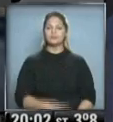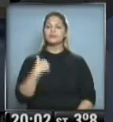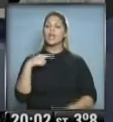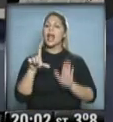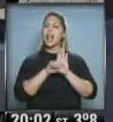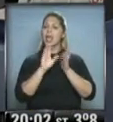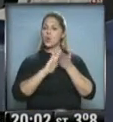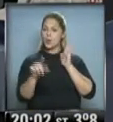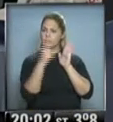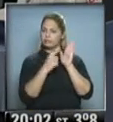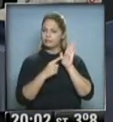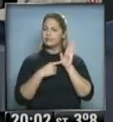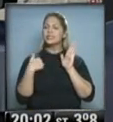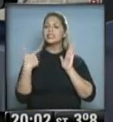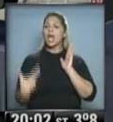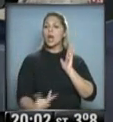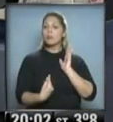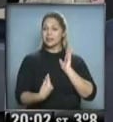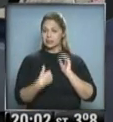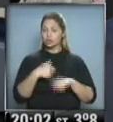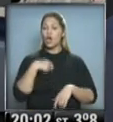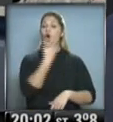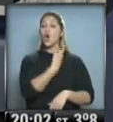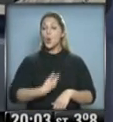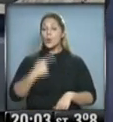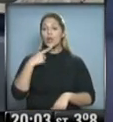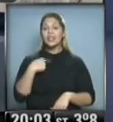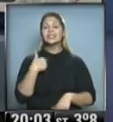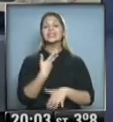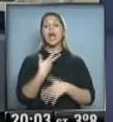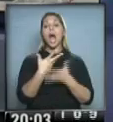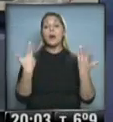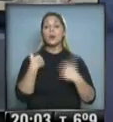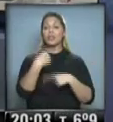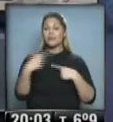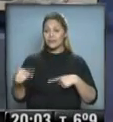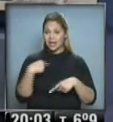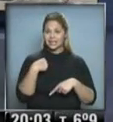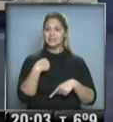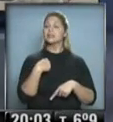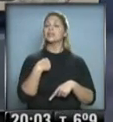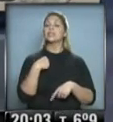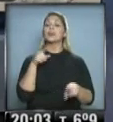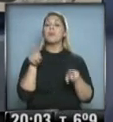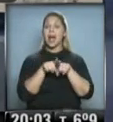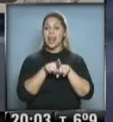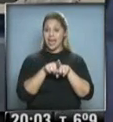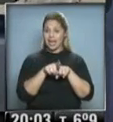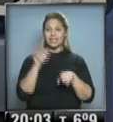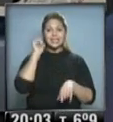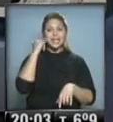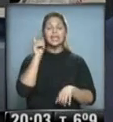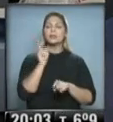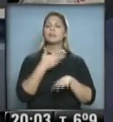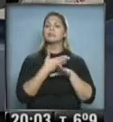Reglamentan la ley de fertilización asistida. El gobierno oficializó la normativa ampliando la cobertura a las parejas del mismo sexo y eliminando el límite de